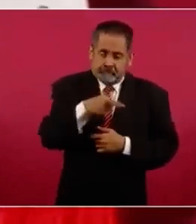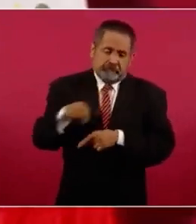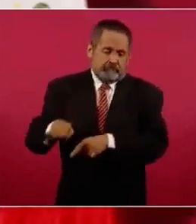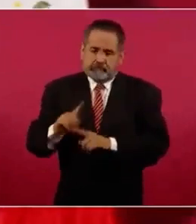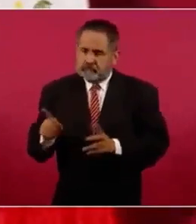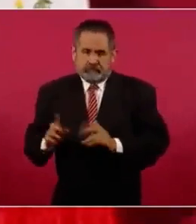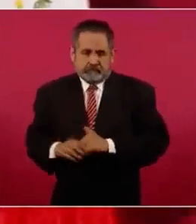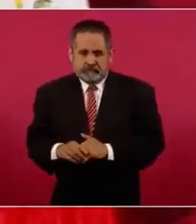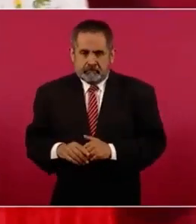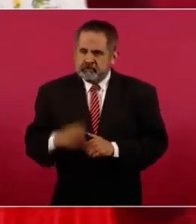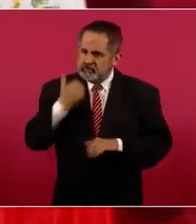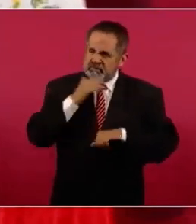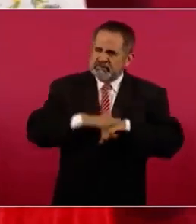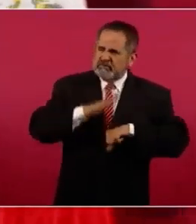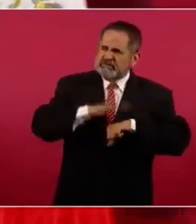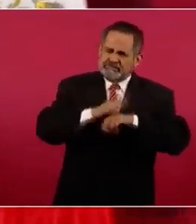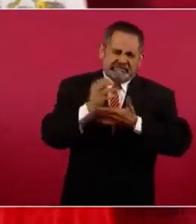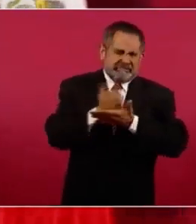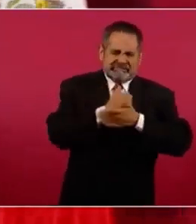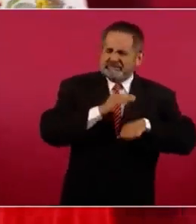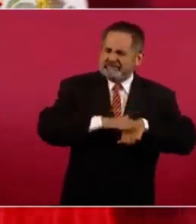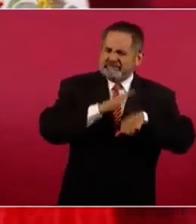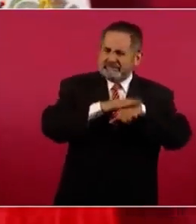o tener de más?